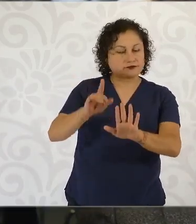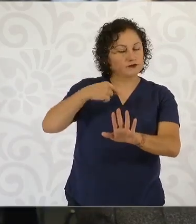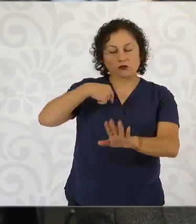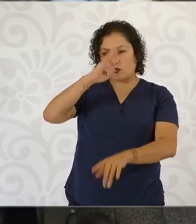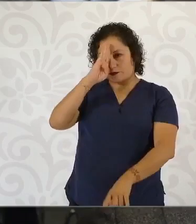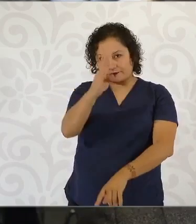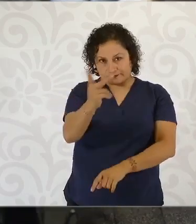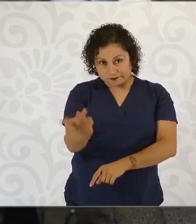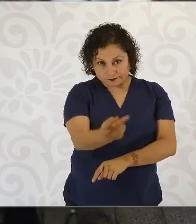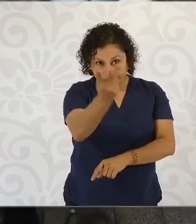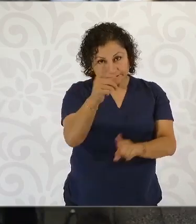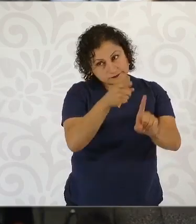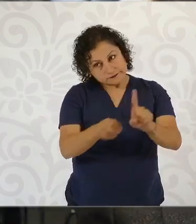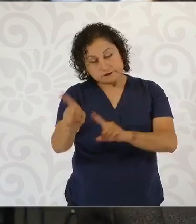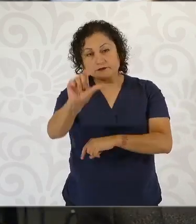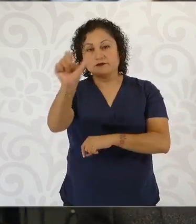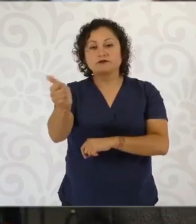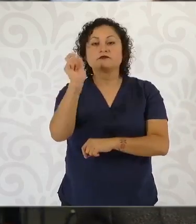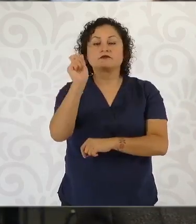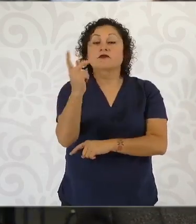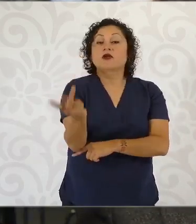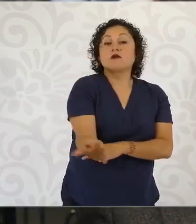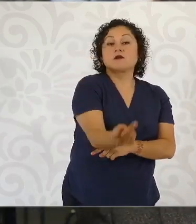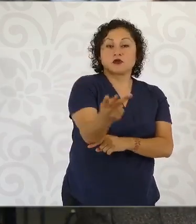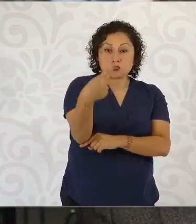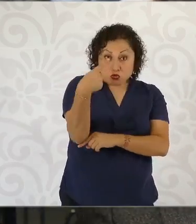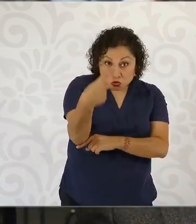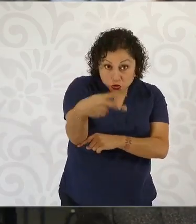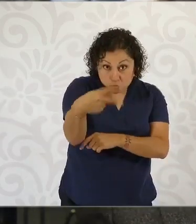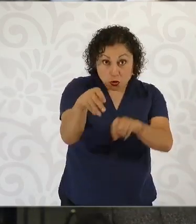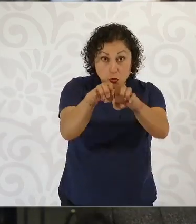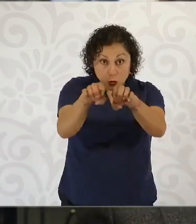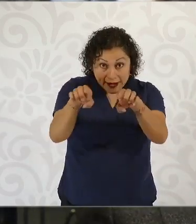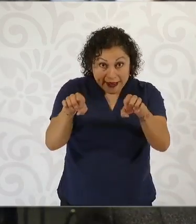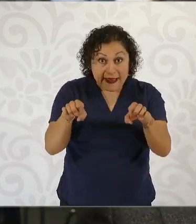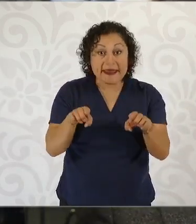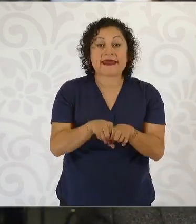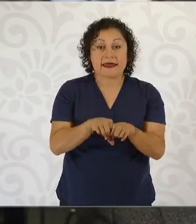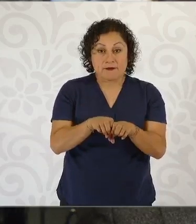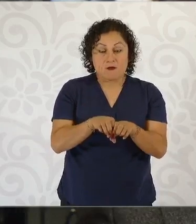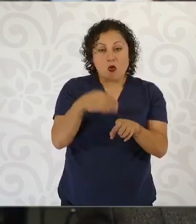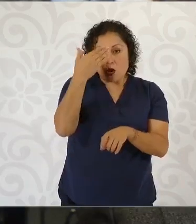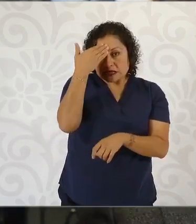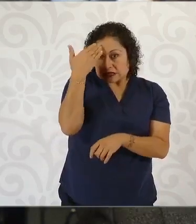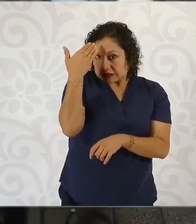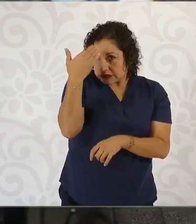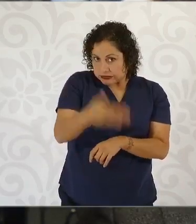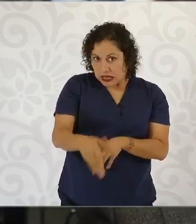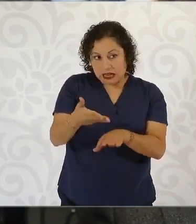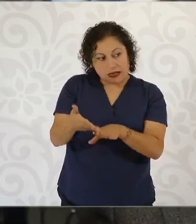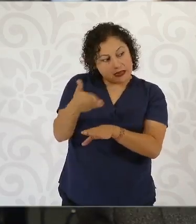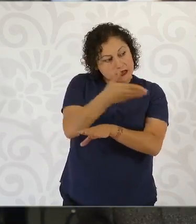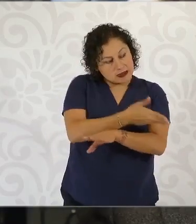enfocada, Presidenta, en si su equipo justamente le llegaron alarmas de qué es lo que estaba pasando en